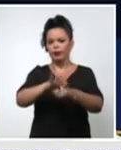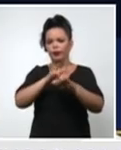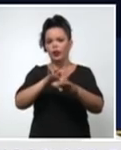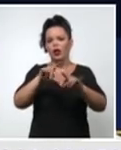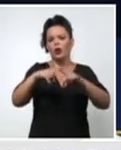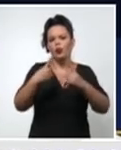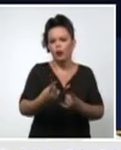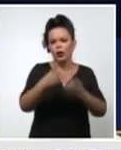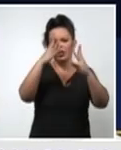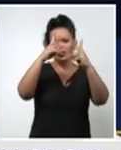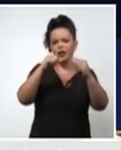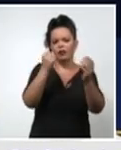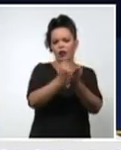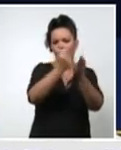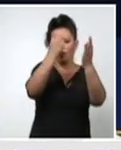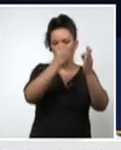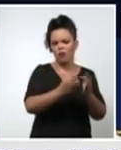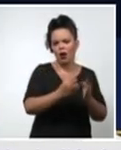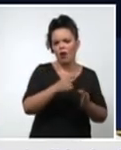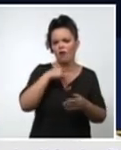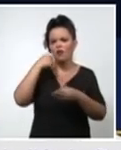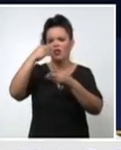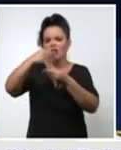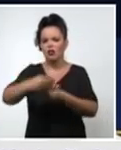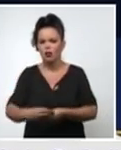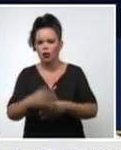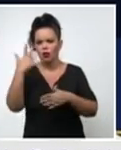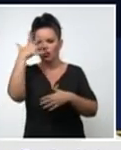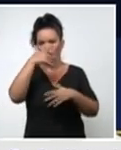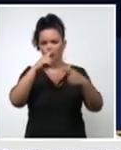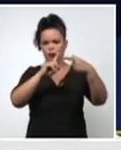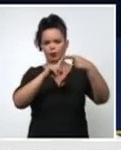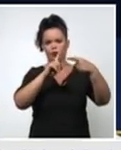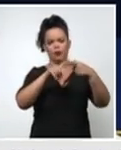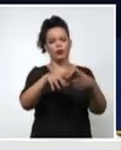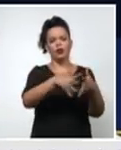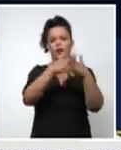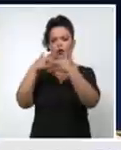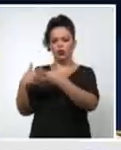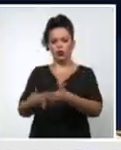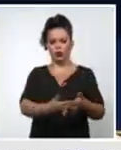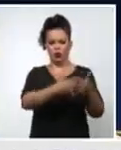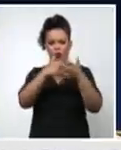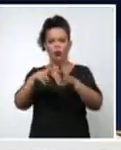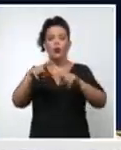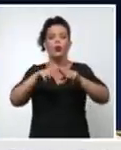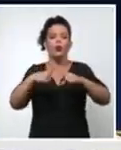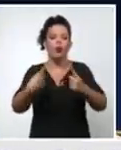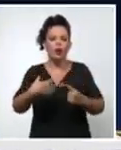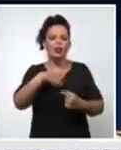casos fallecidos, Estados Unidos a la cabeza, con más de